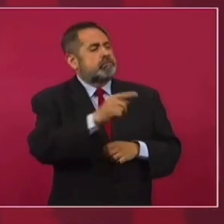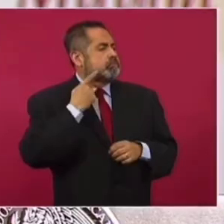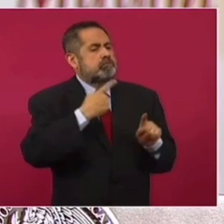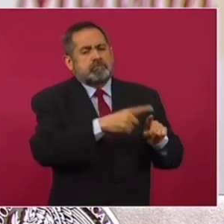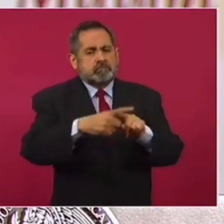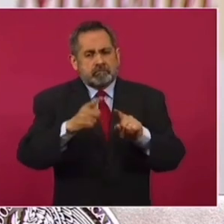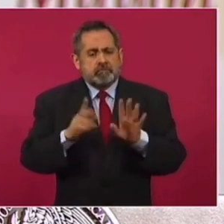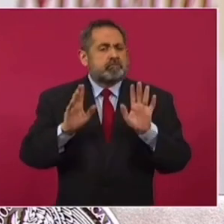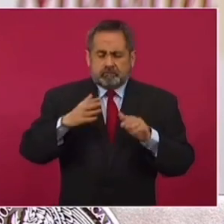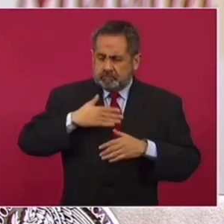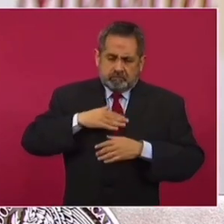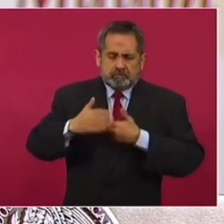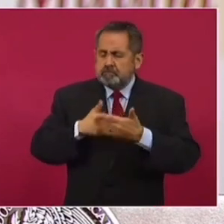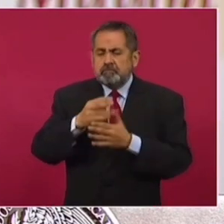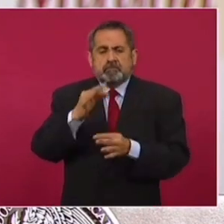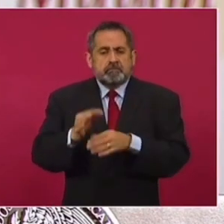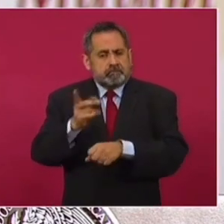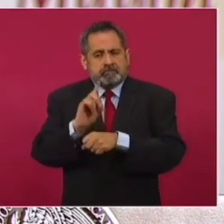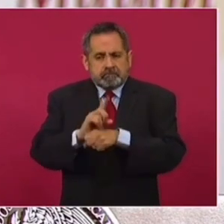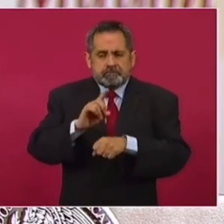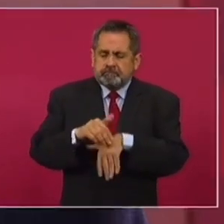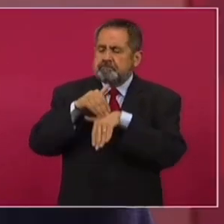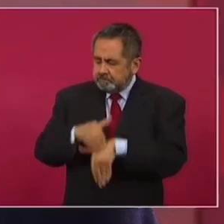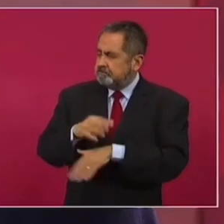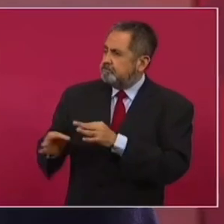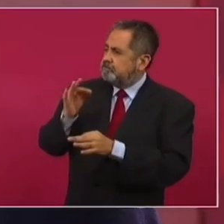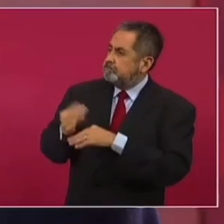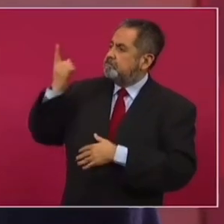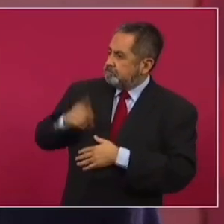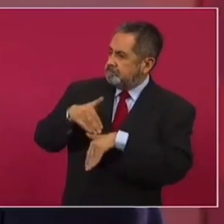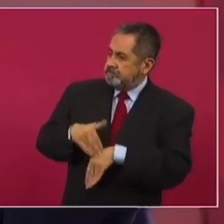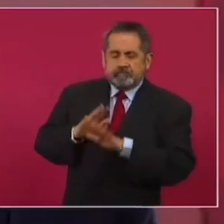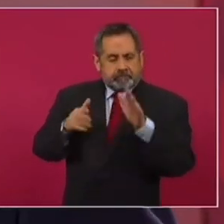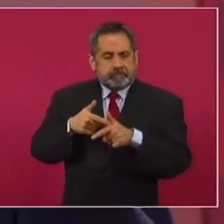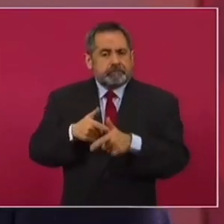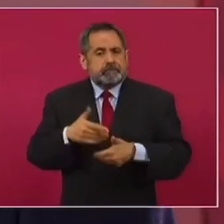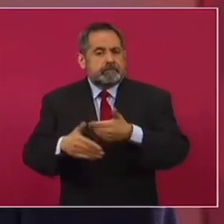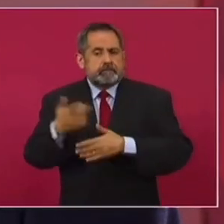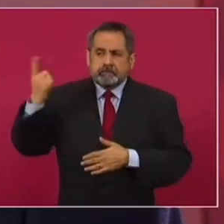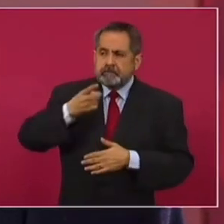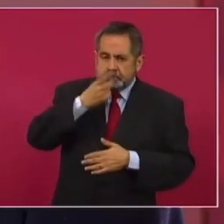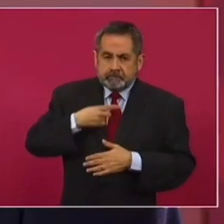todo tipo. De esa manera, pues yo trato todos los días de cumplir con la instrucción precisa que el señor